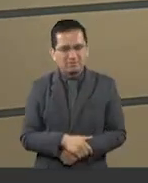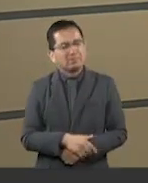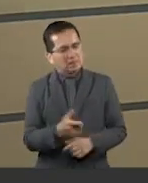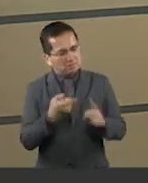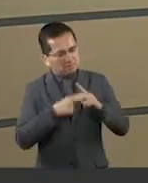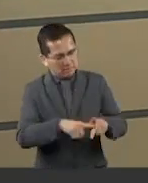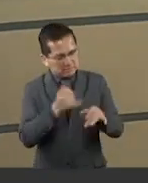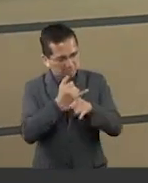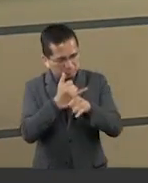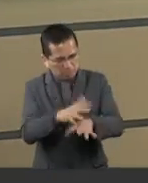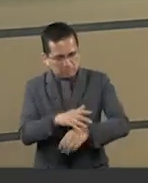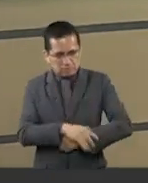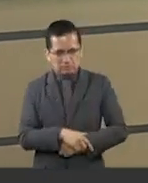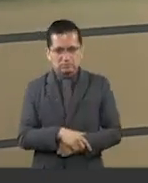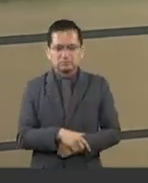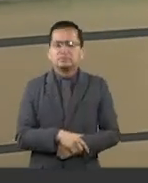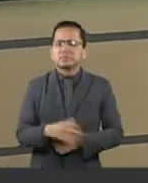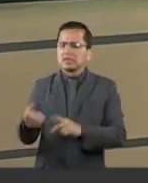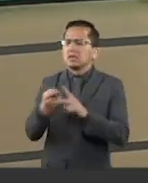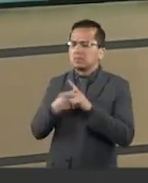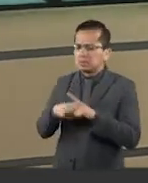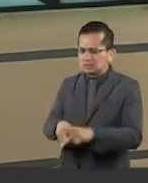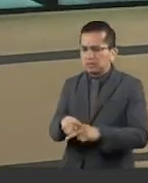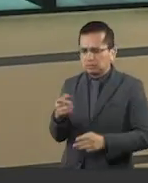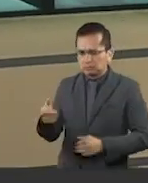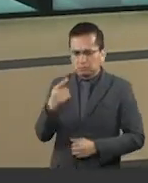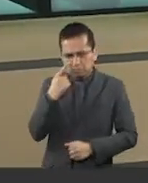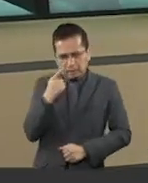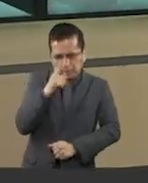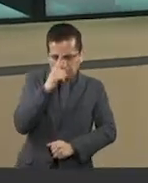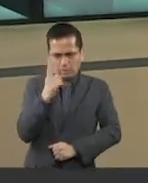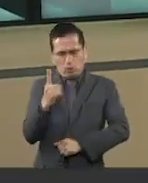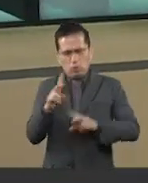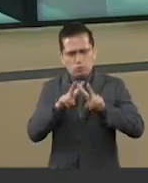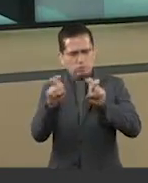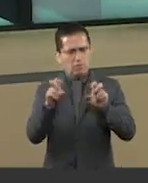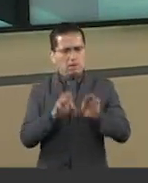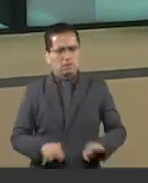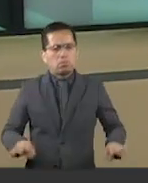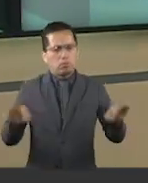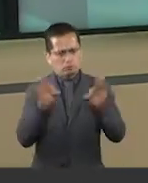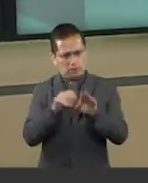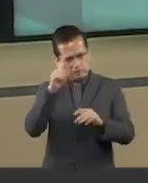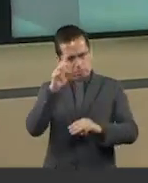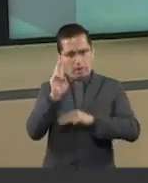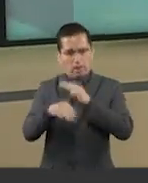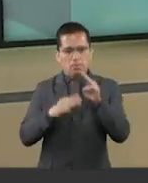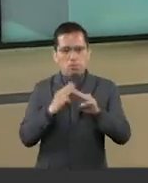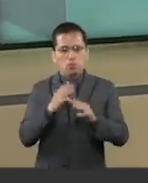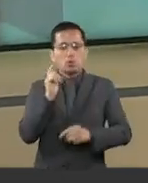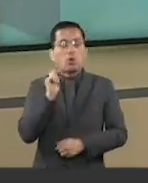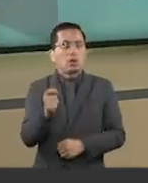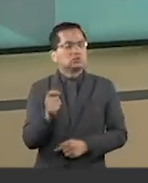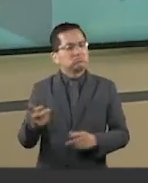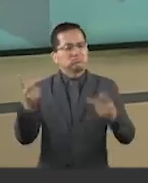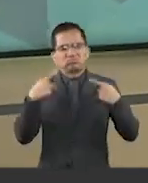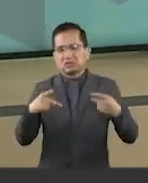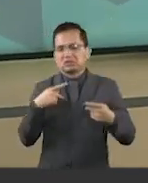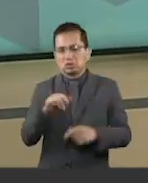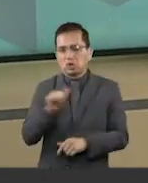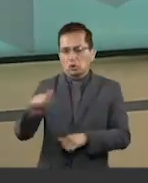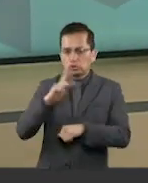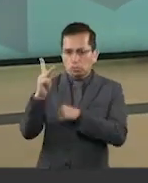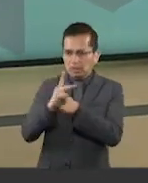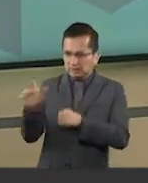información venga vamos a empezar con esto Mire un tema de la mayor relevancia a nivel mundial eh los refugiados refugiados refugiadas